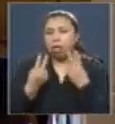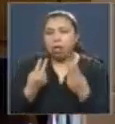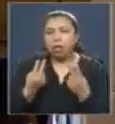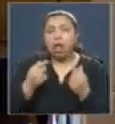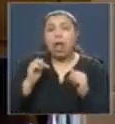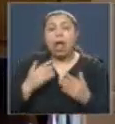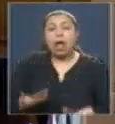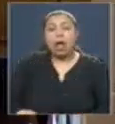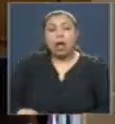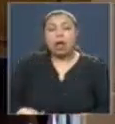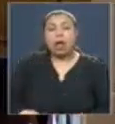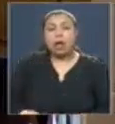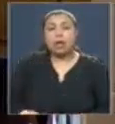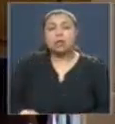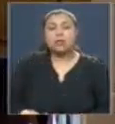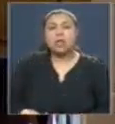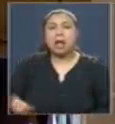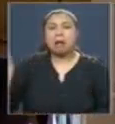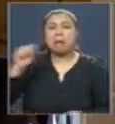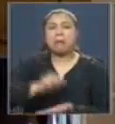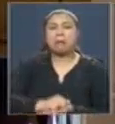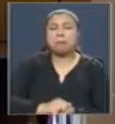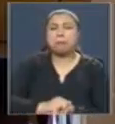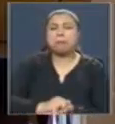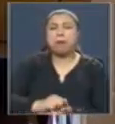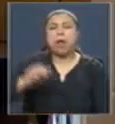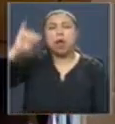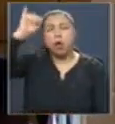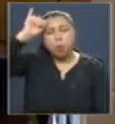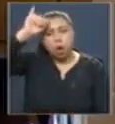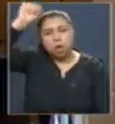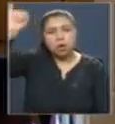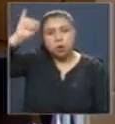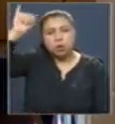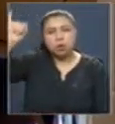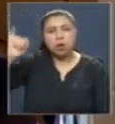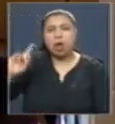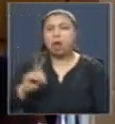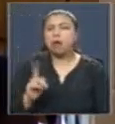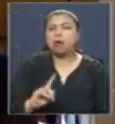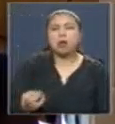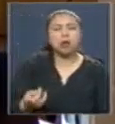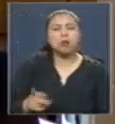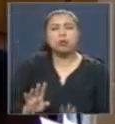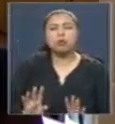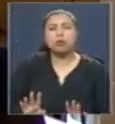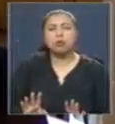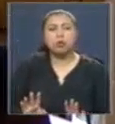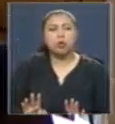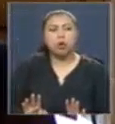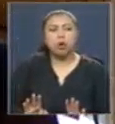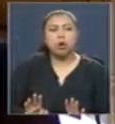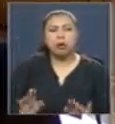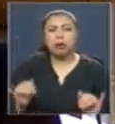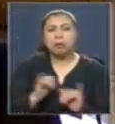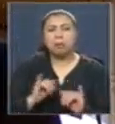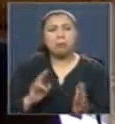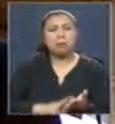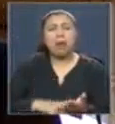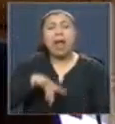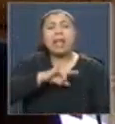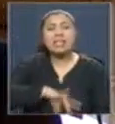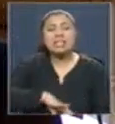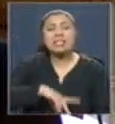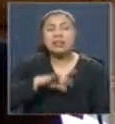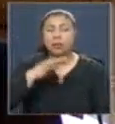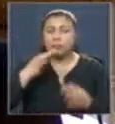Es un alegato puramente ideológico que no se asienta en ningún dato de realidad. En Chile lo